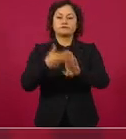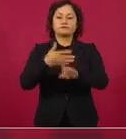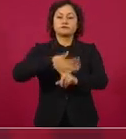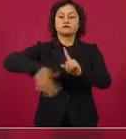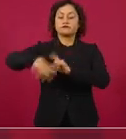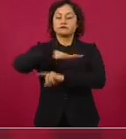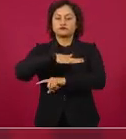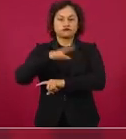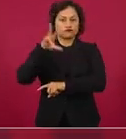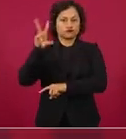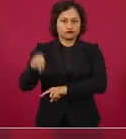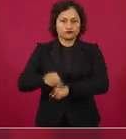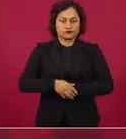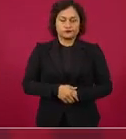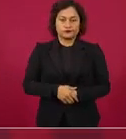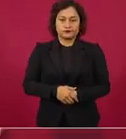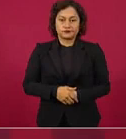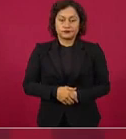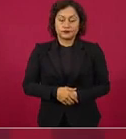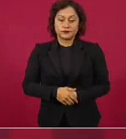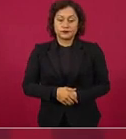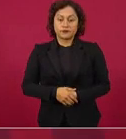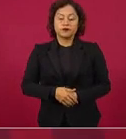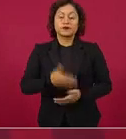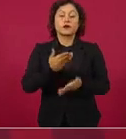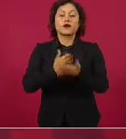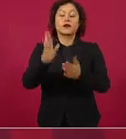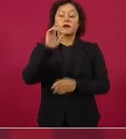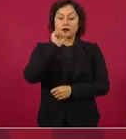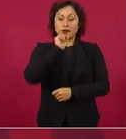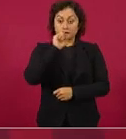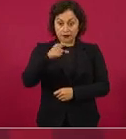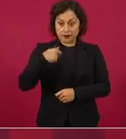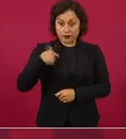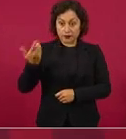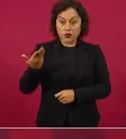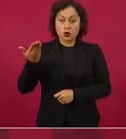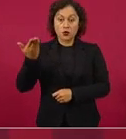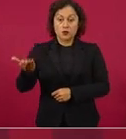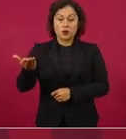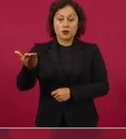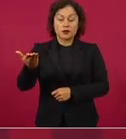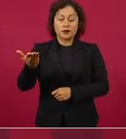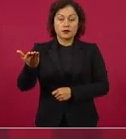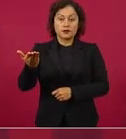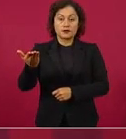también que se